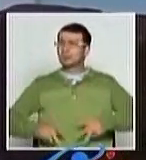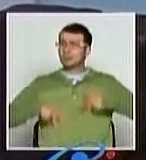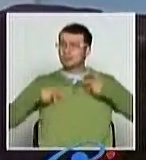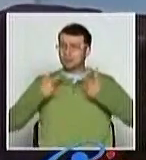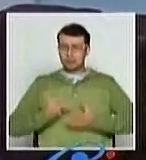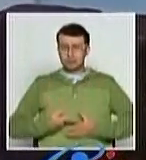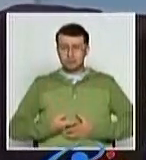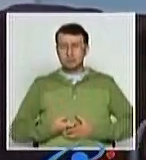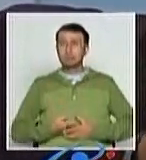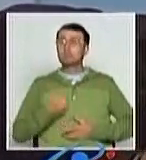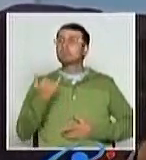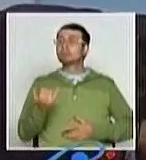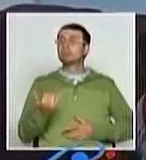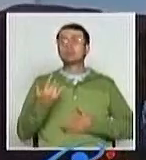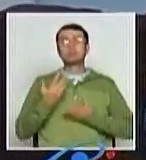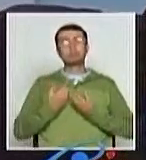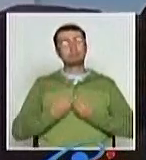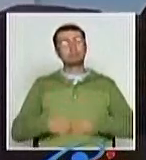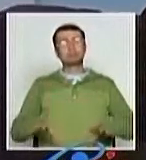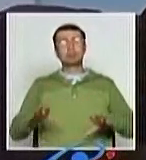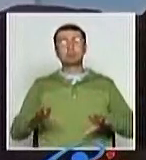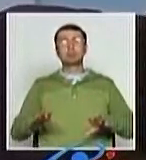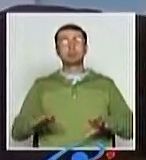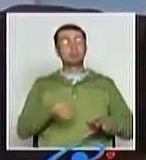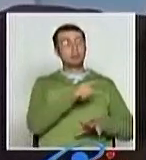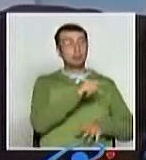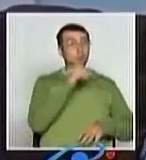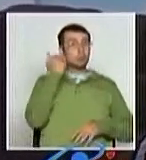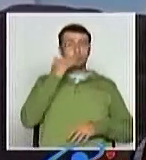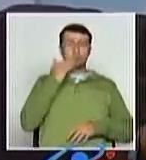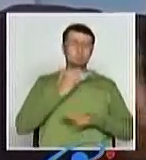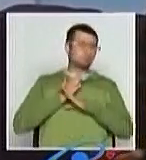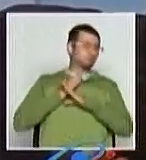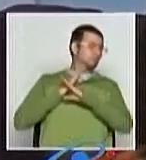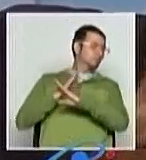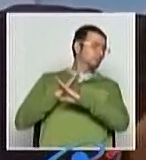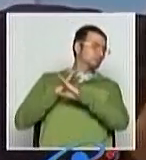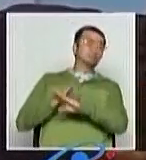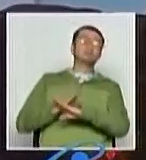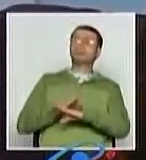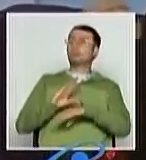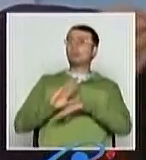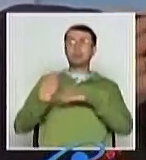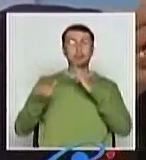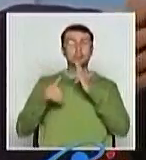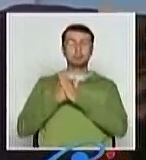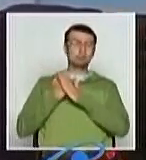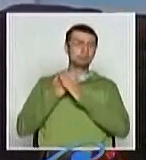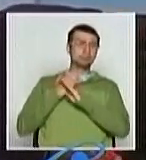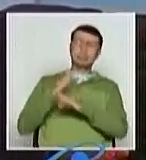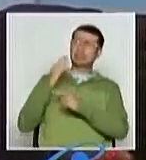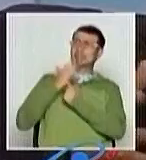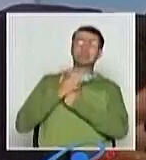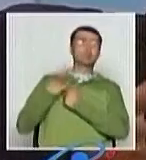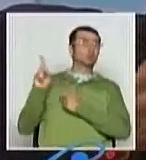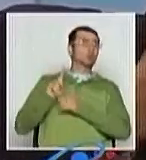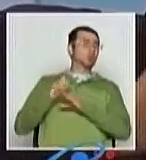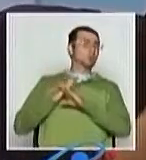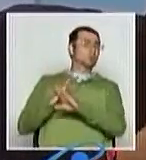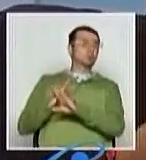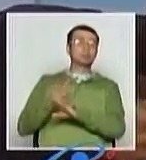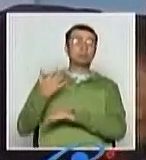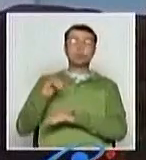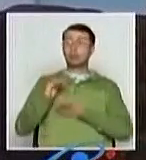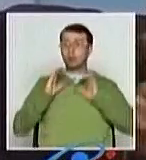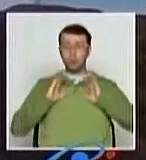mi bebé por tal motivo la señora rep pulsaba todo aquella Que el Señor le daba caricias no me toque porque ya su